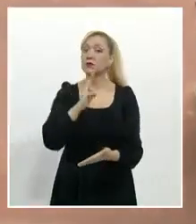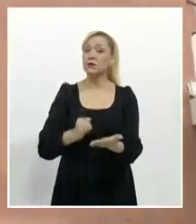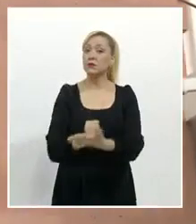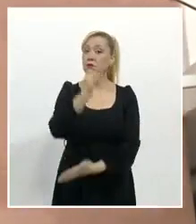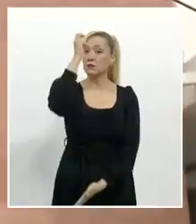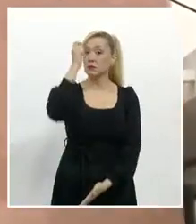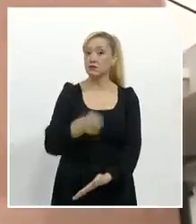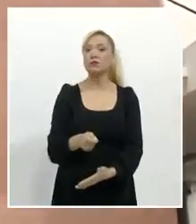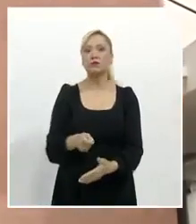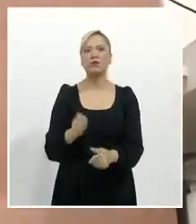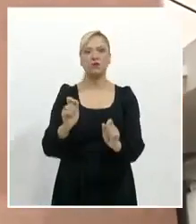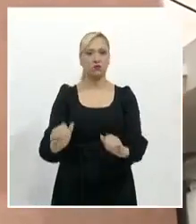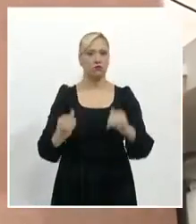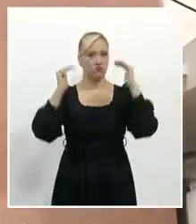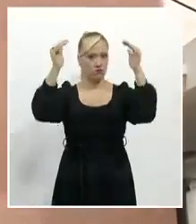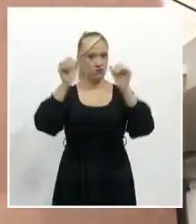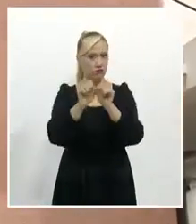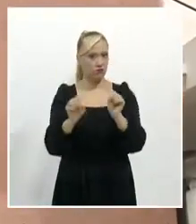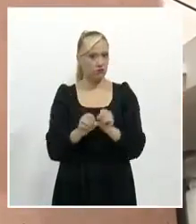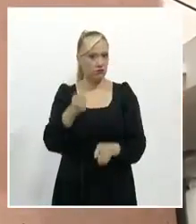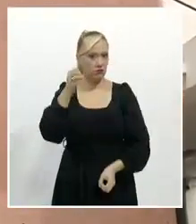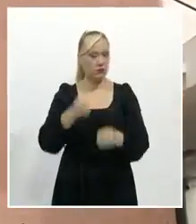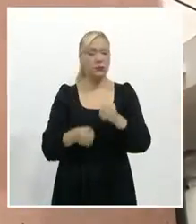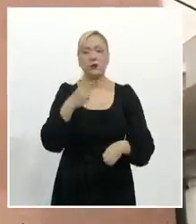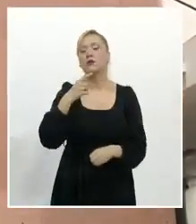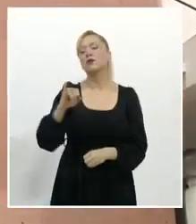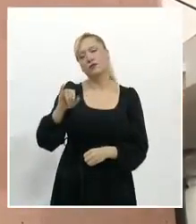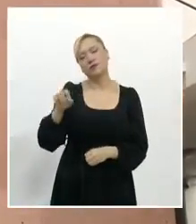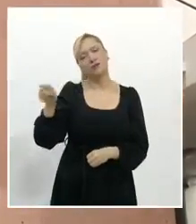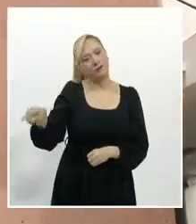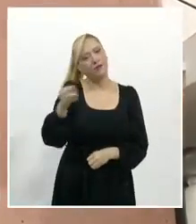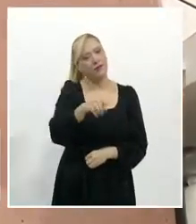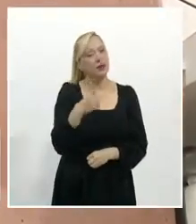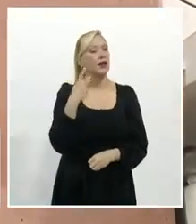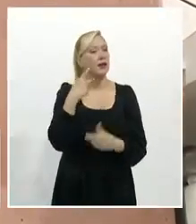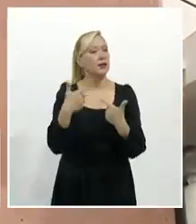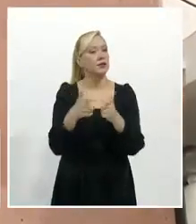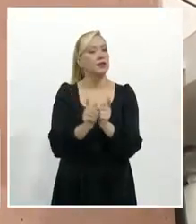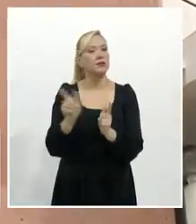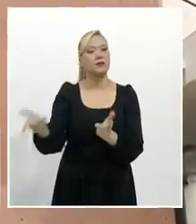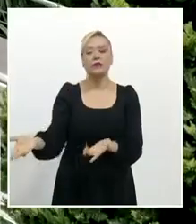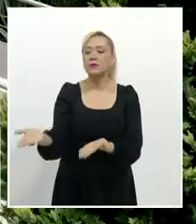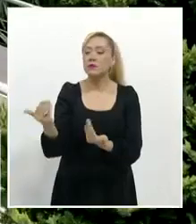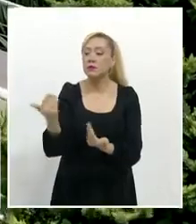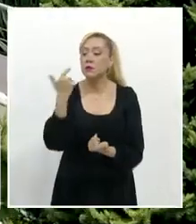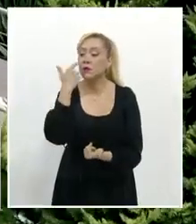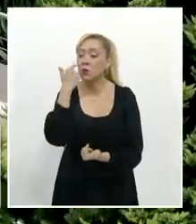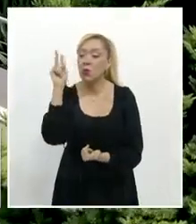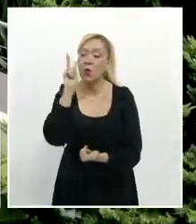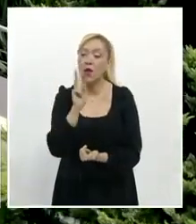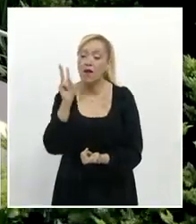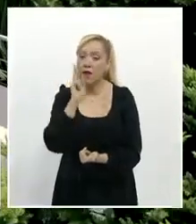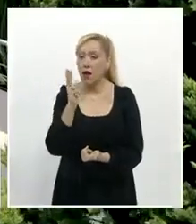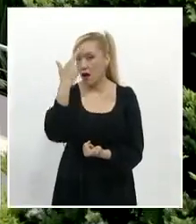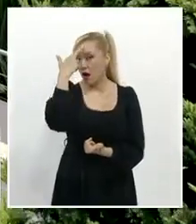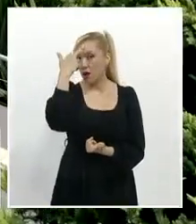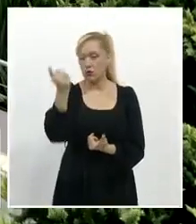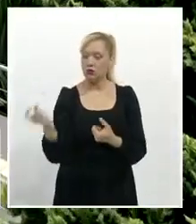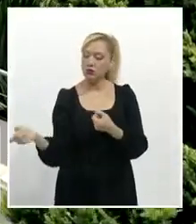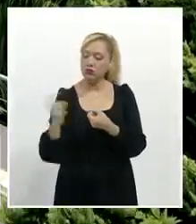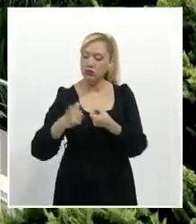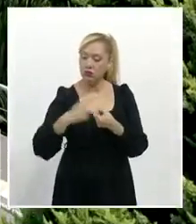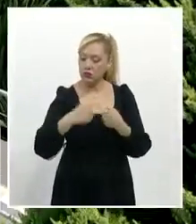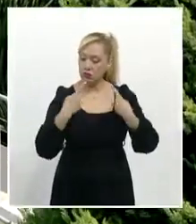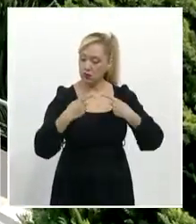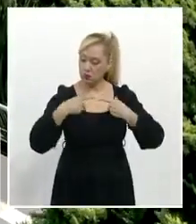sentencia de la Sala Superior en la que estableció que corresponde a los partidos políticos presentar las pruebas que justifiquen la afiliación de